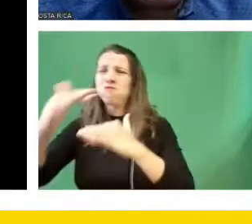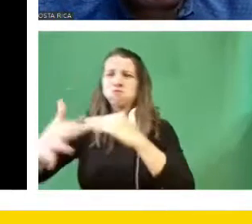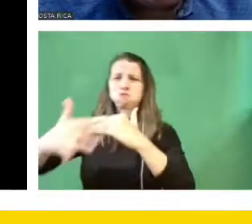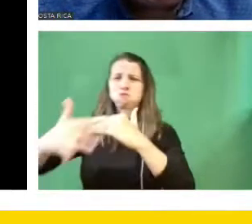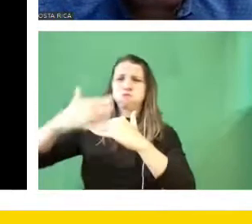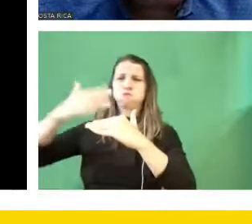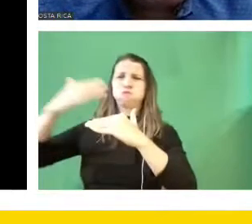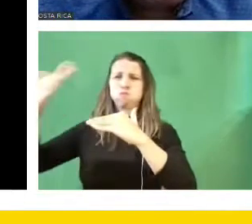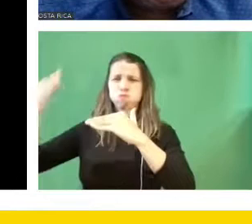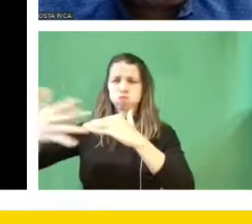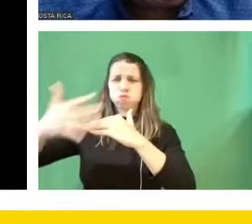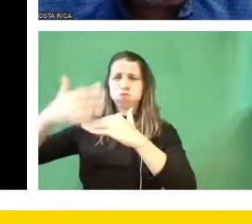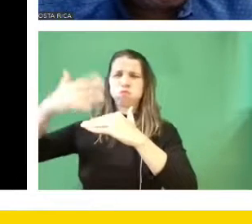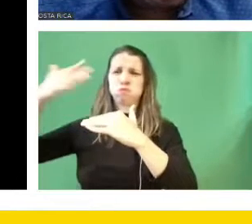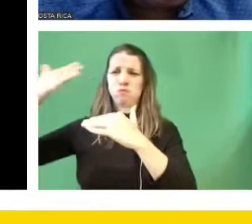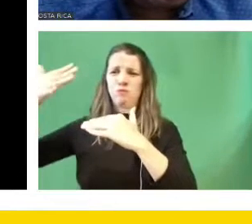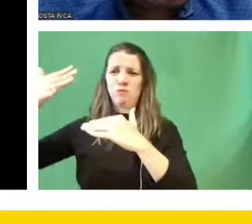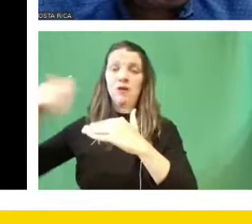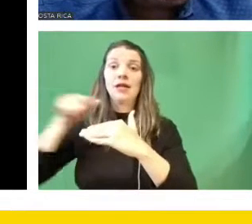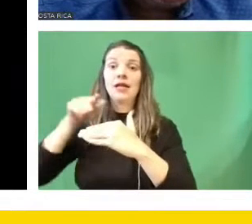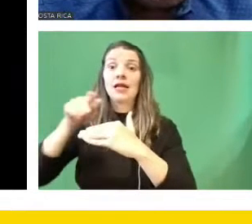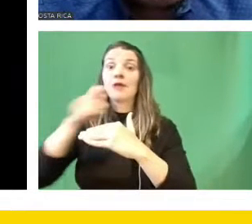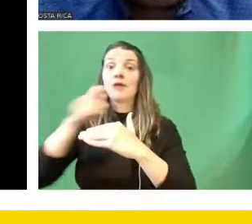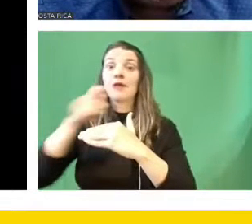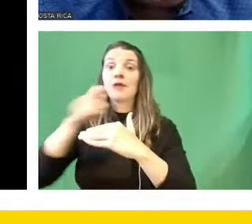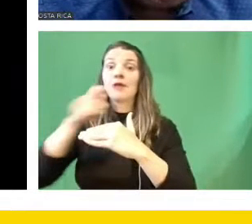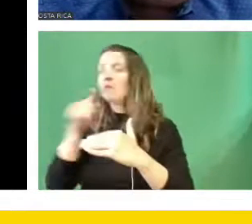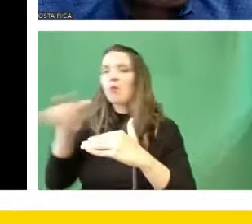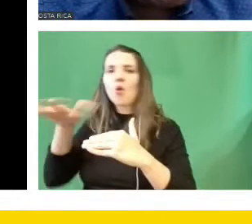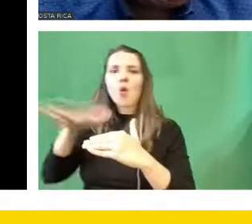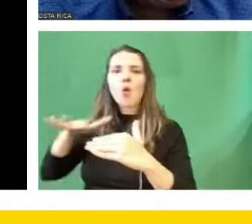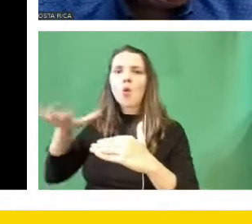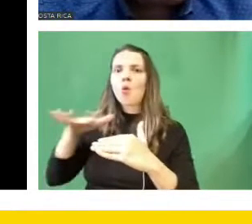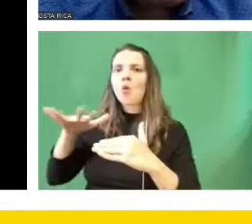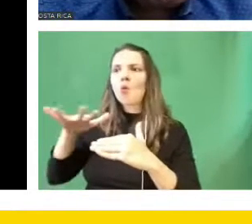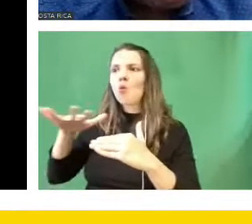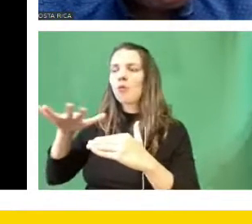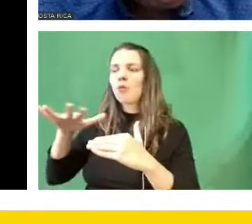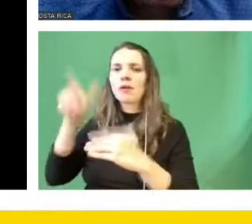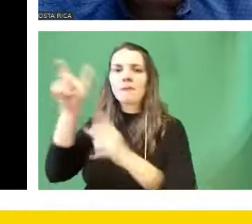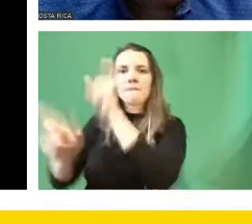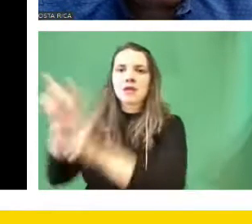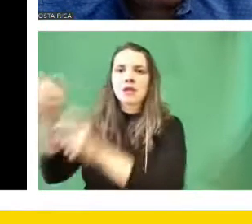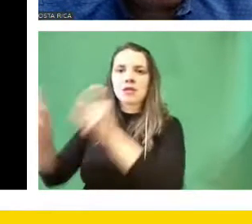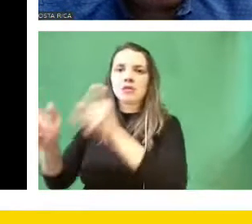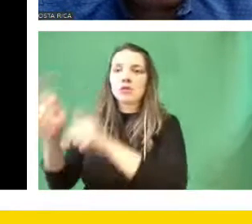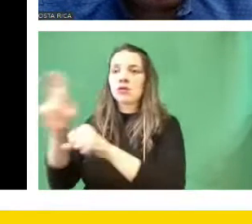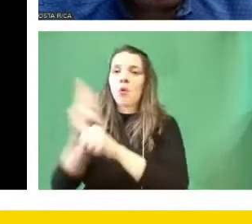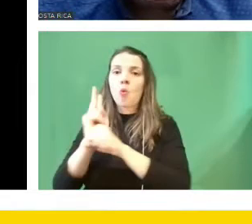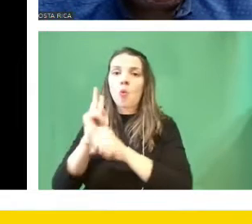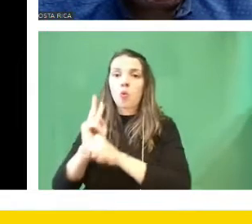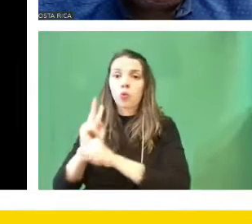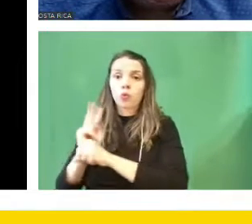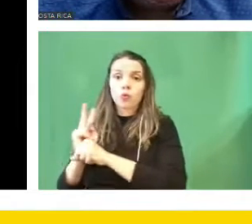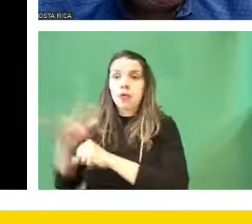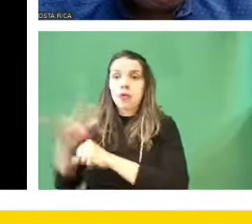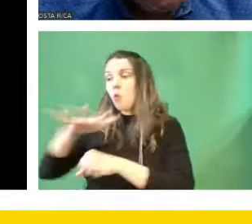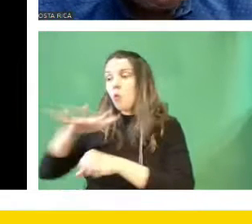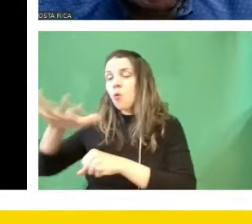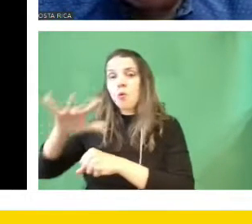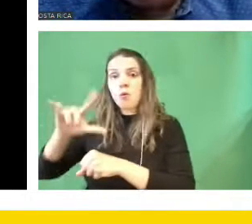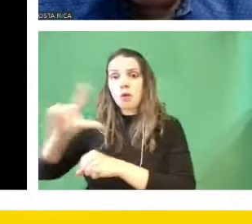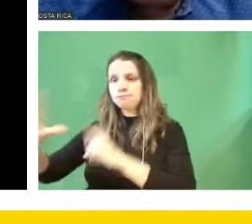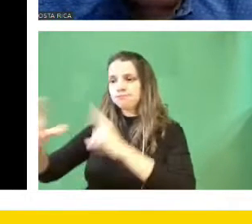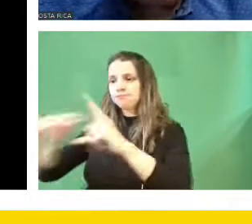discapacidad o no tienen las facilidades sanitarias suficientes, este camper viene a solventar las necesidades de la población con discapacidad.